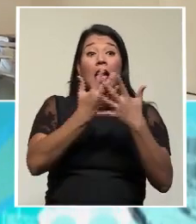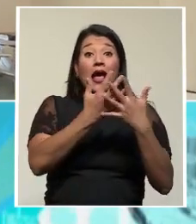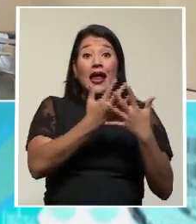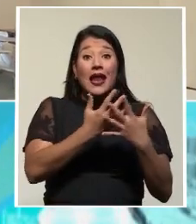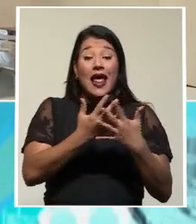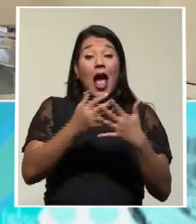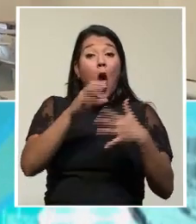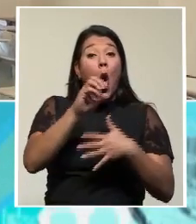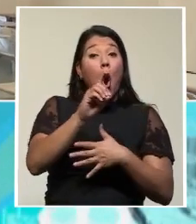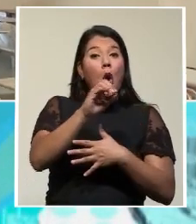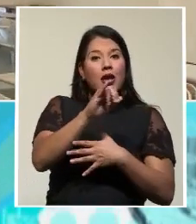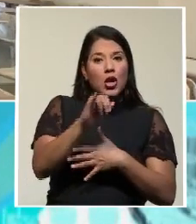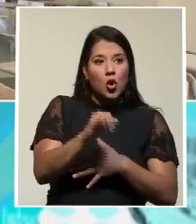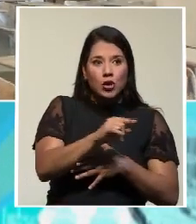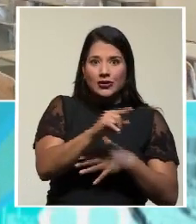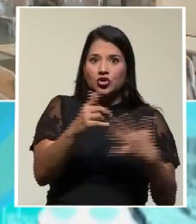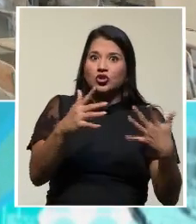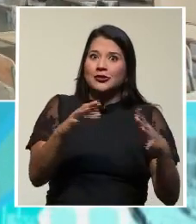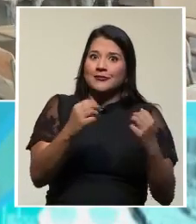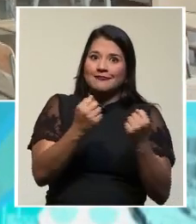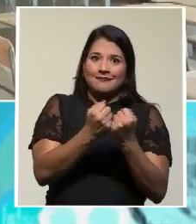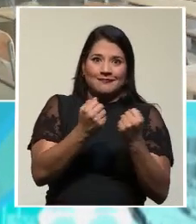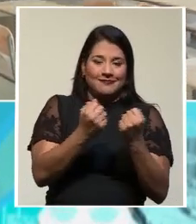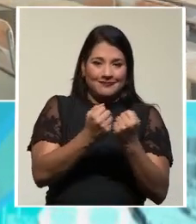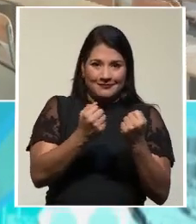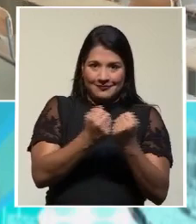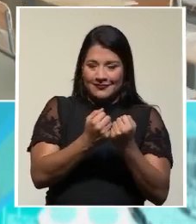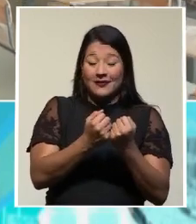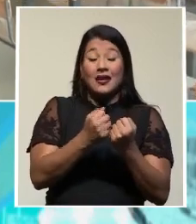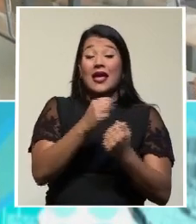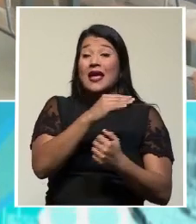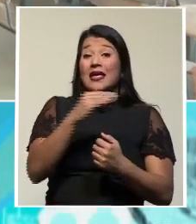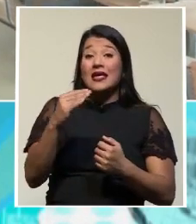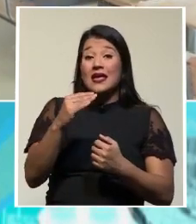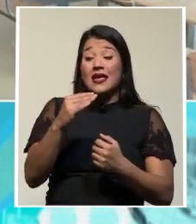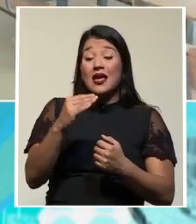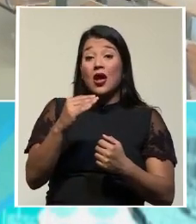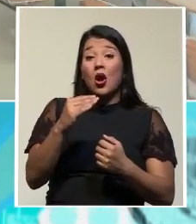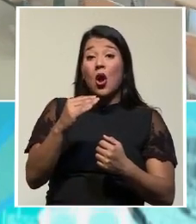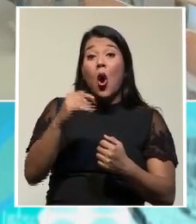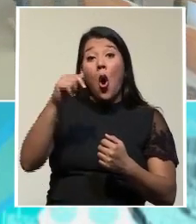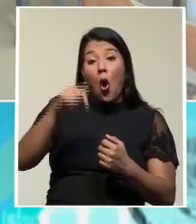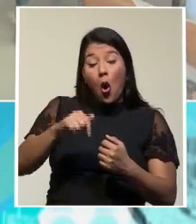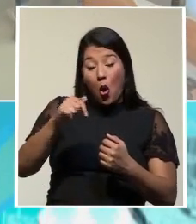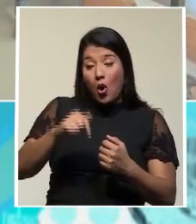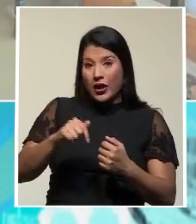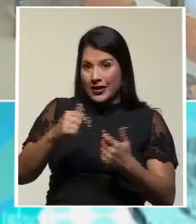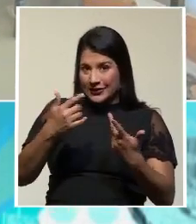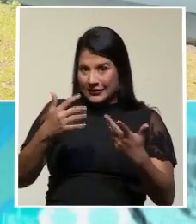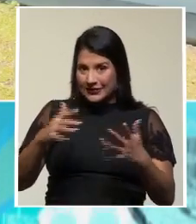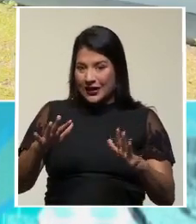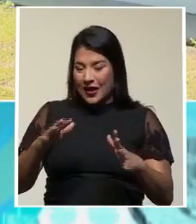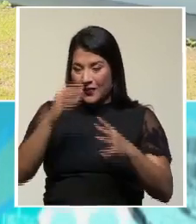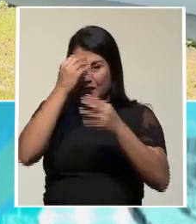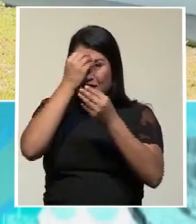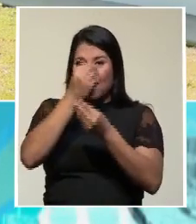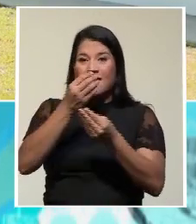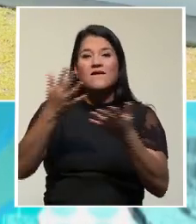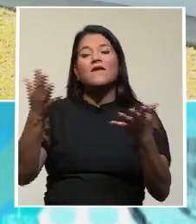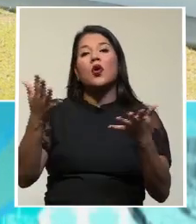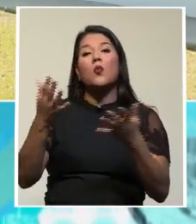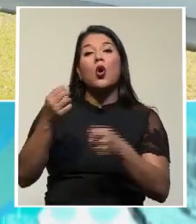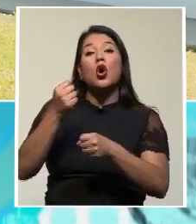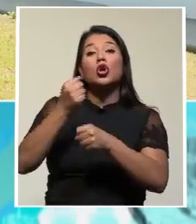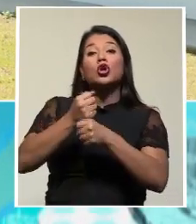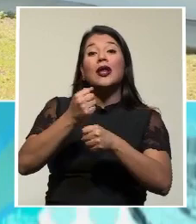se mantienen ya saturadas y hoy precisamente volvieron a informarlo por parte de los